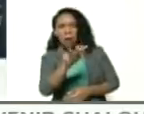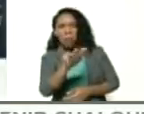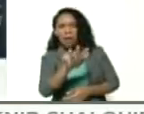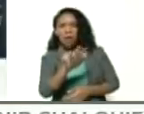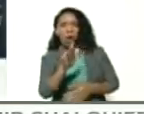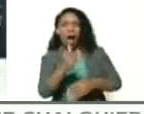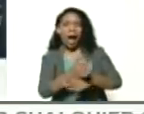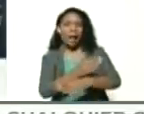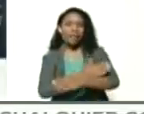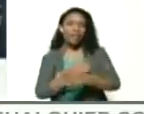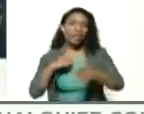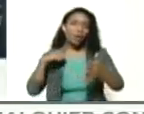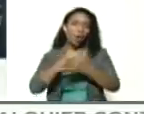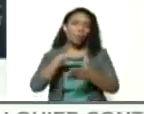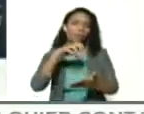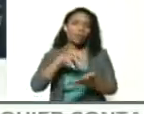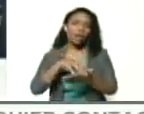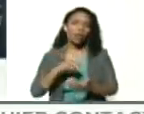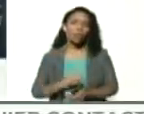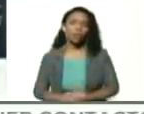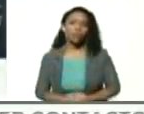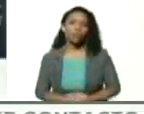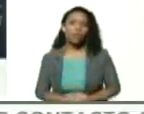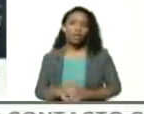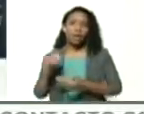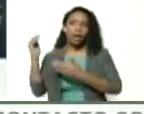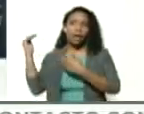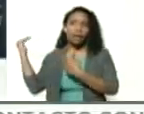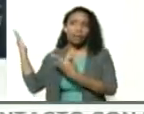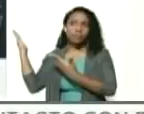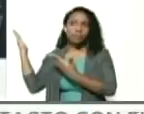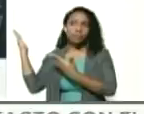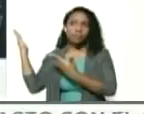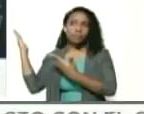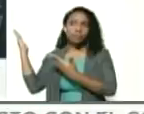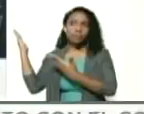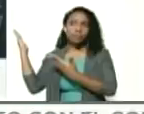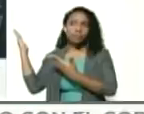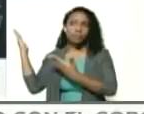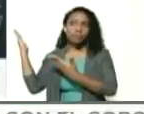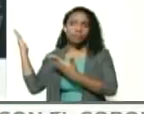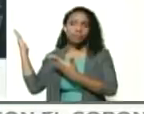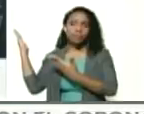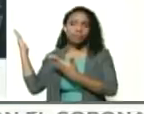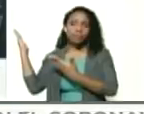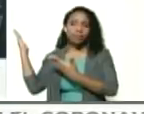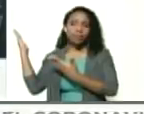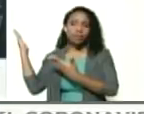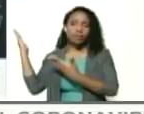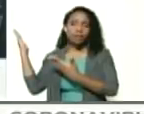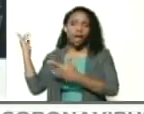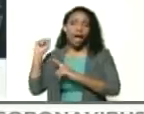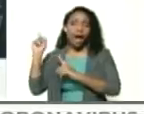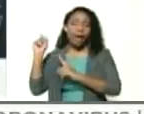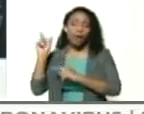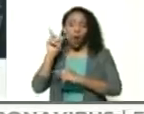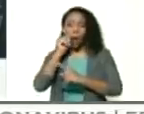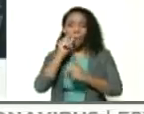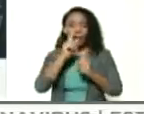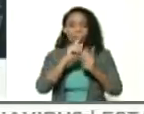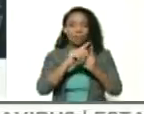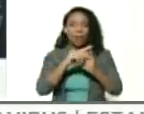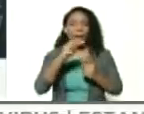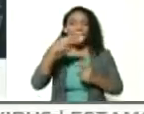del golpe de Estado. Aquí está. Y este es el propio golpe. Ahí está Pedro Carmona Estanga,